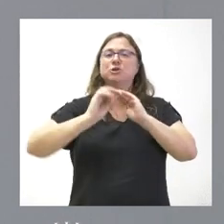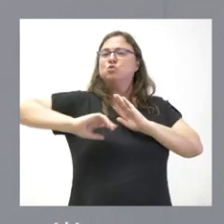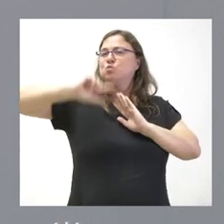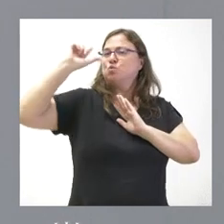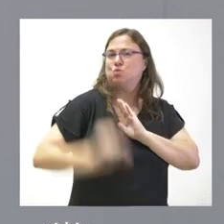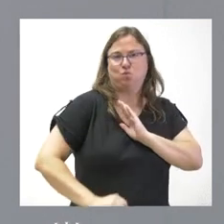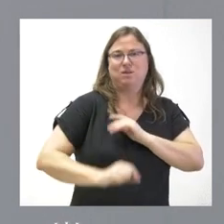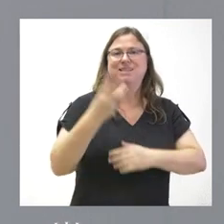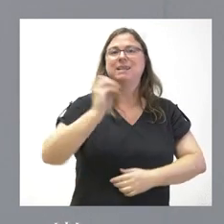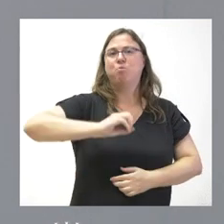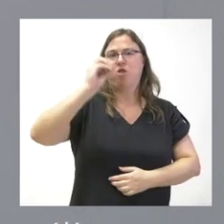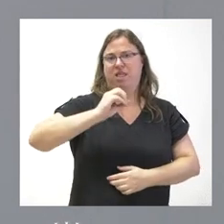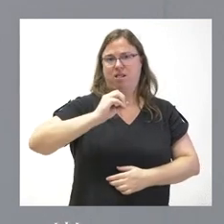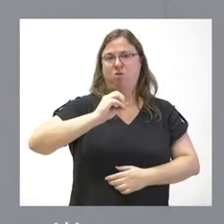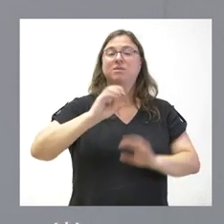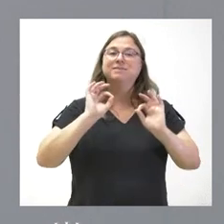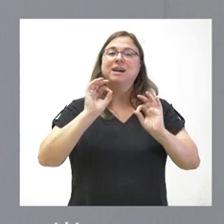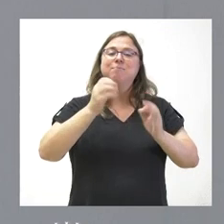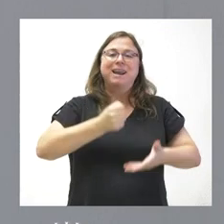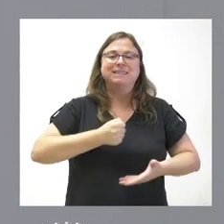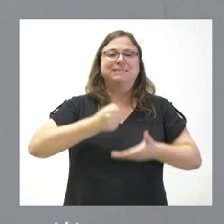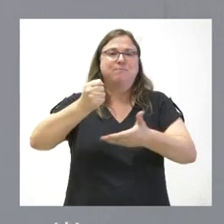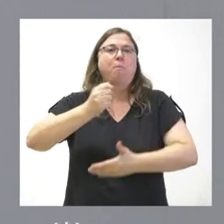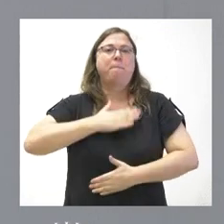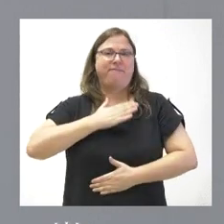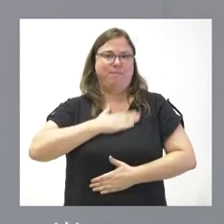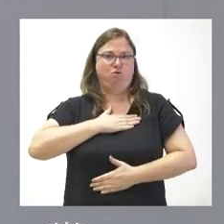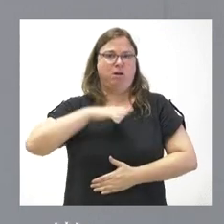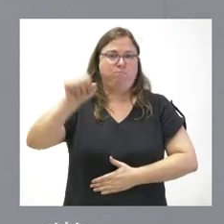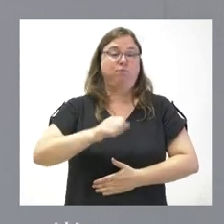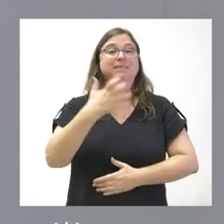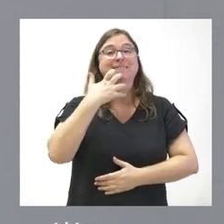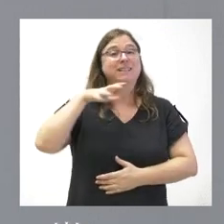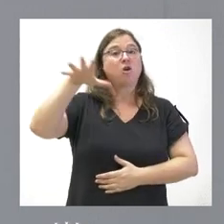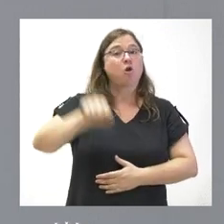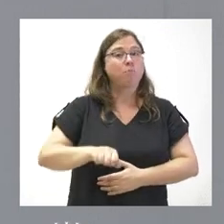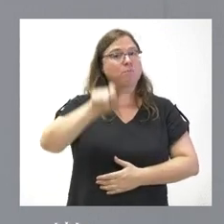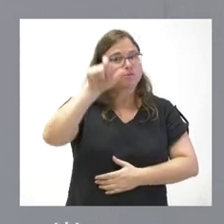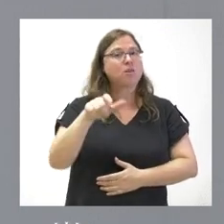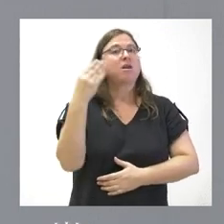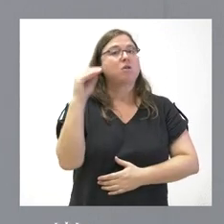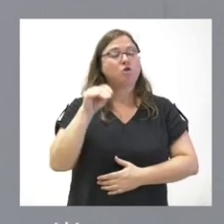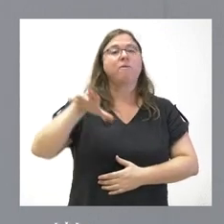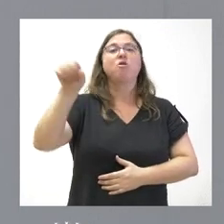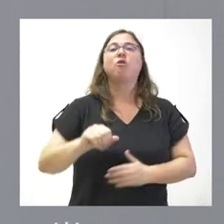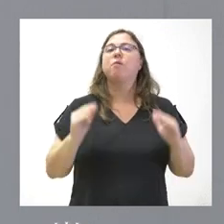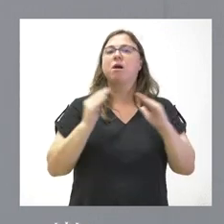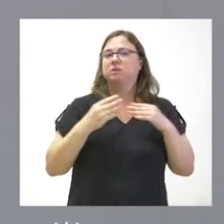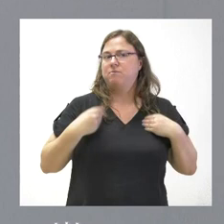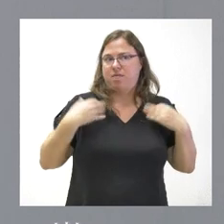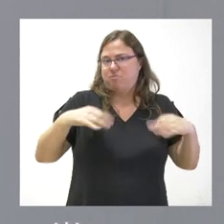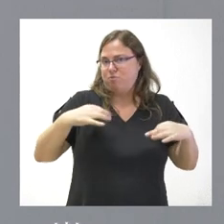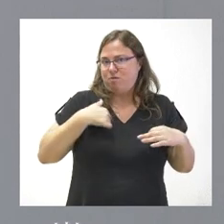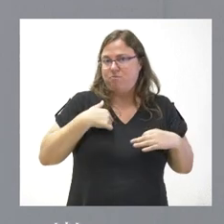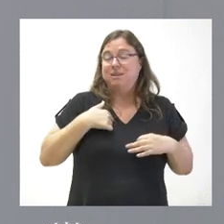3% en la modalidad de transmisiones patrimoniales por la adquisición de jóvenes de su vivienda habitual en el